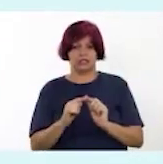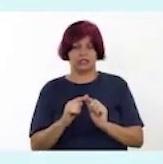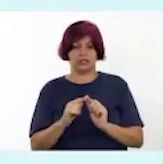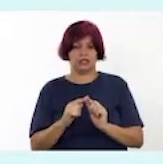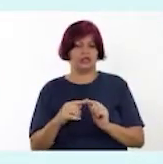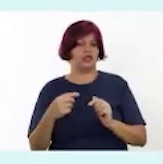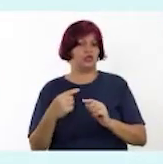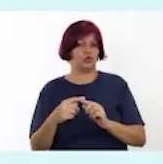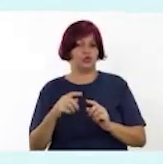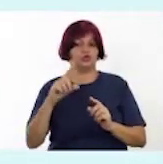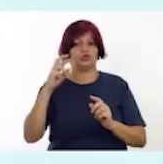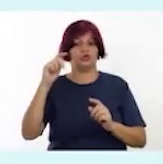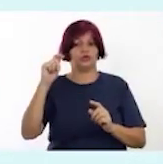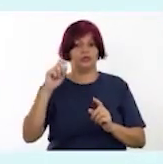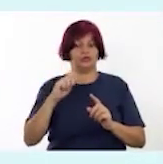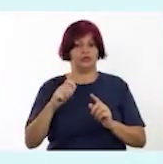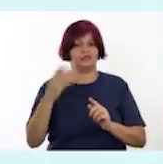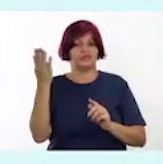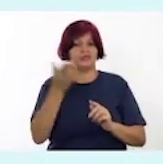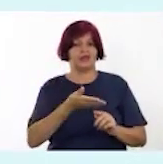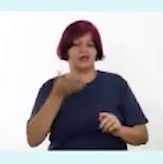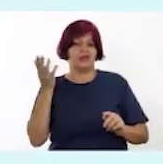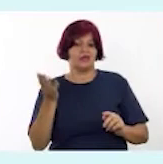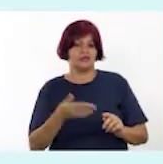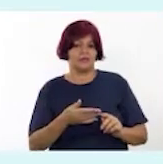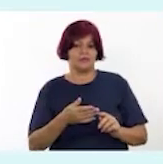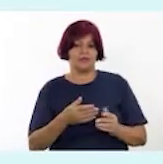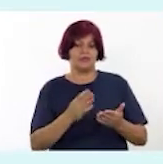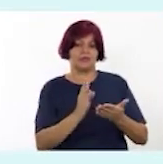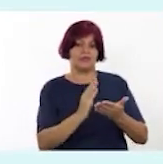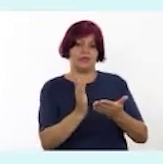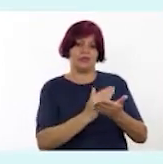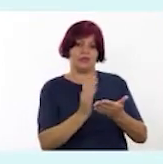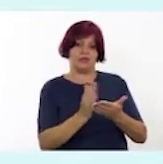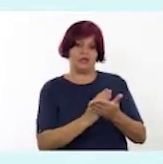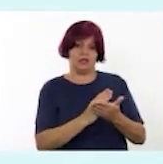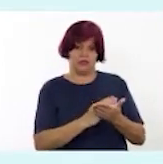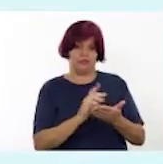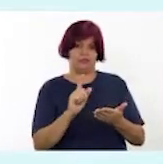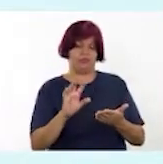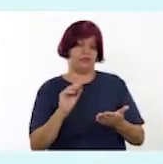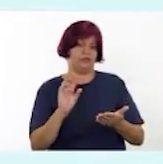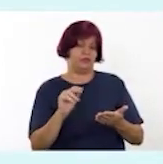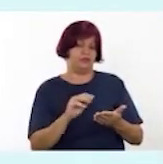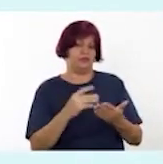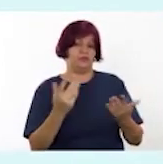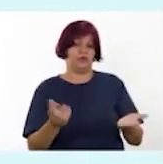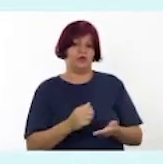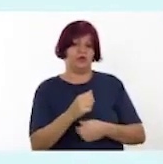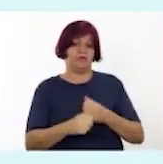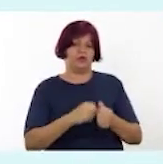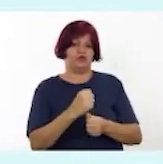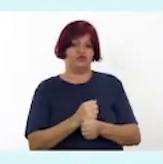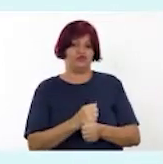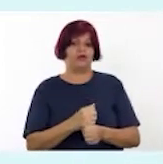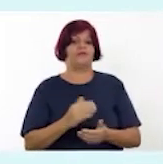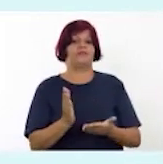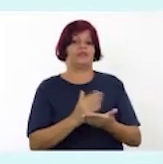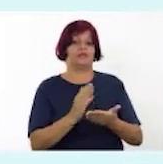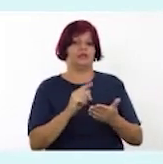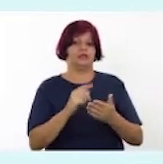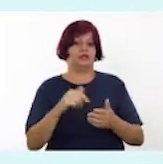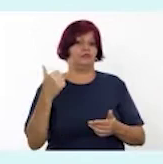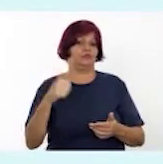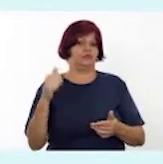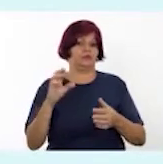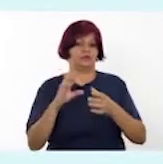de las transversales. La bibliografía indicada para esto, bueno, está en el libro de texto duodécimo grado, segunda